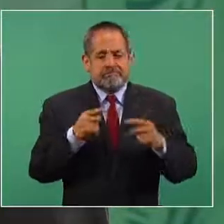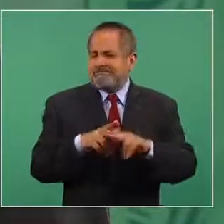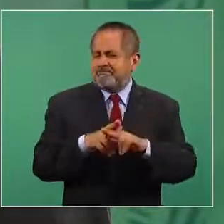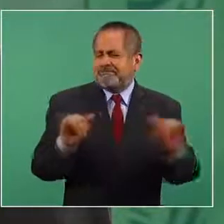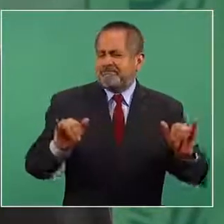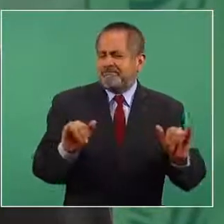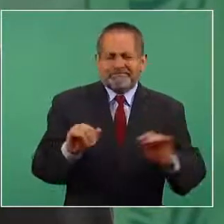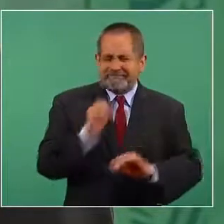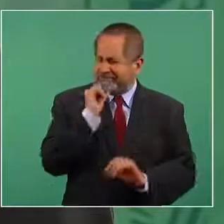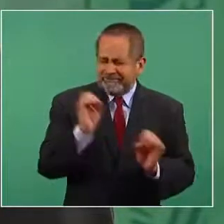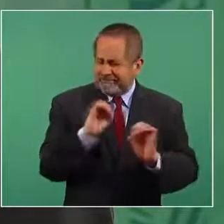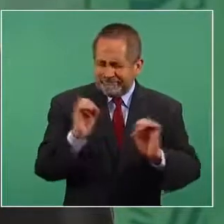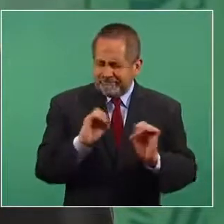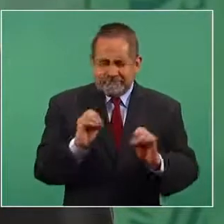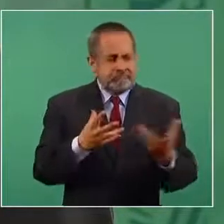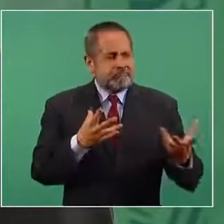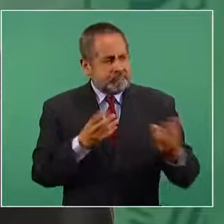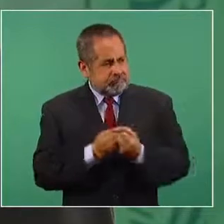discrepancia.